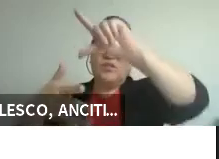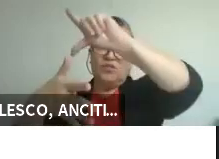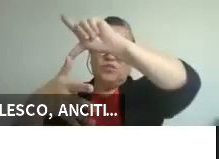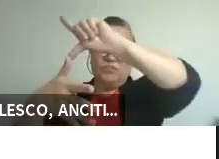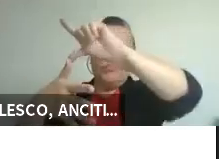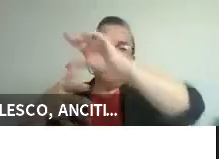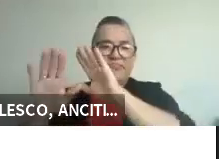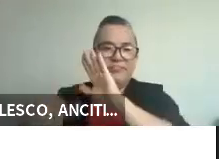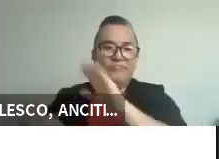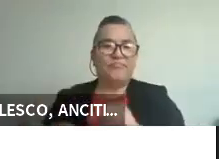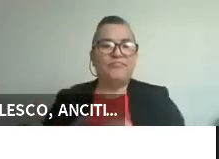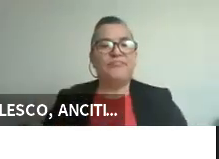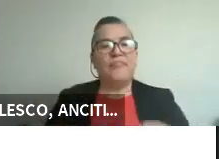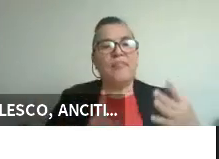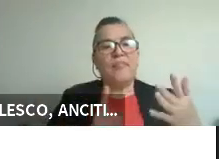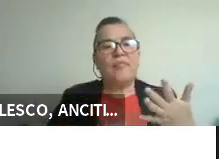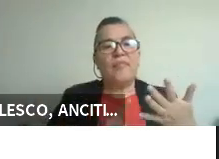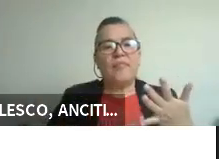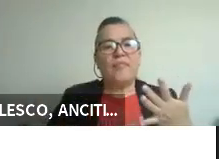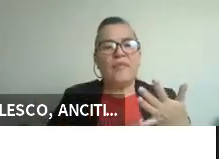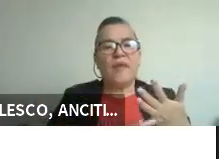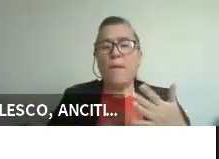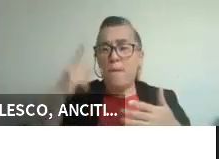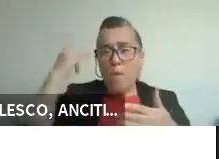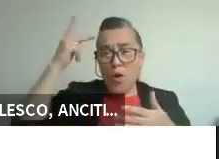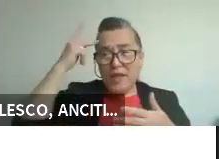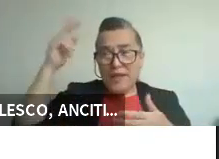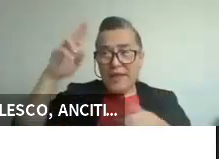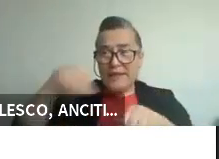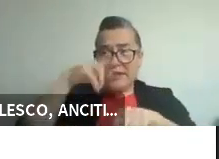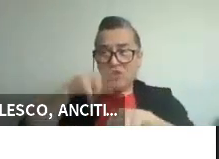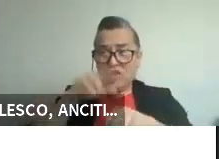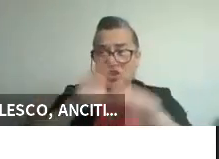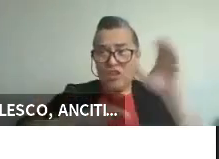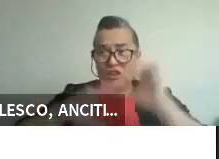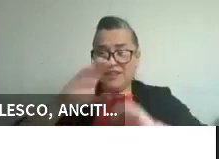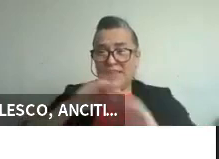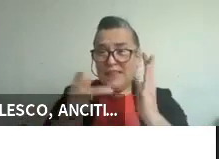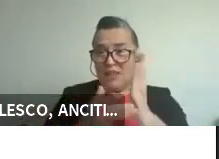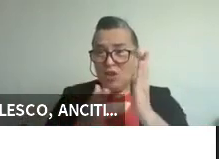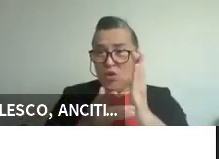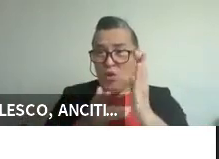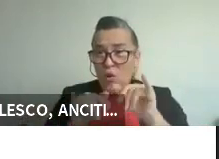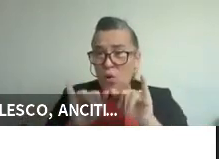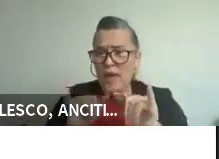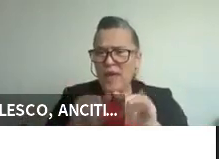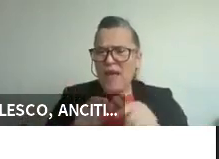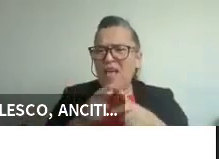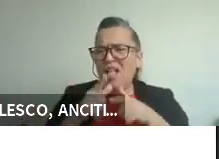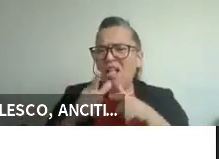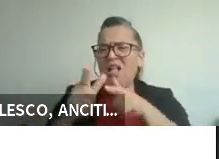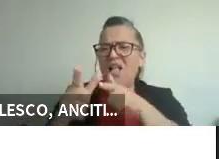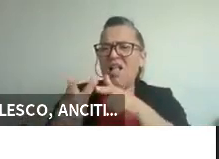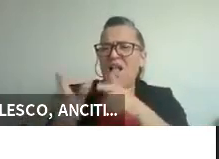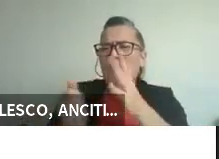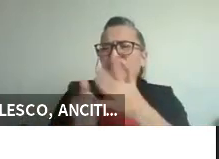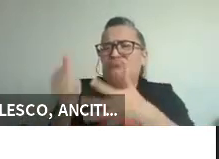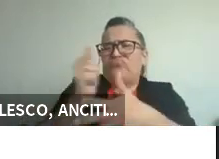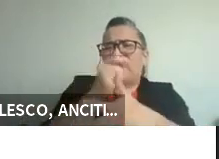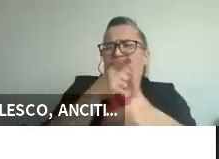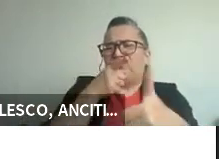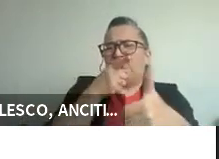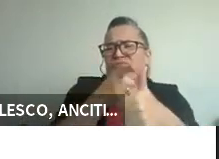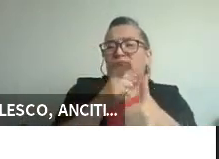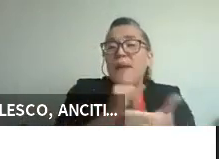es las políticas nacionales de ciencia y tecnología han dado una excesiva priorización a la investigación